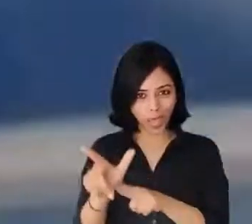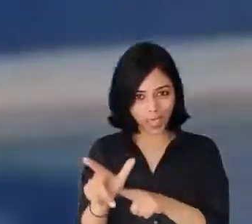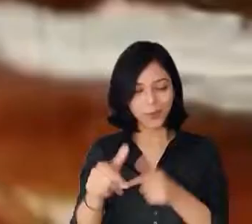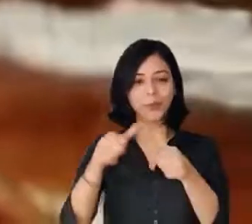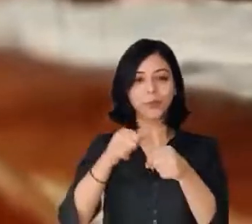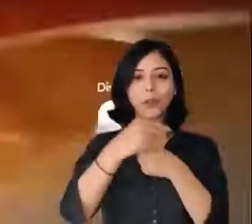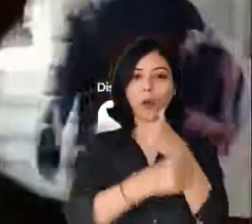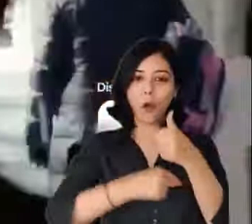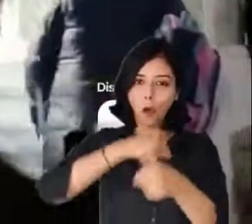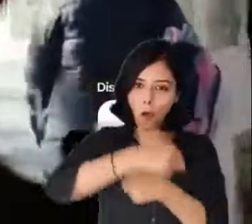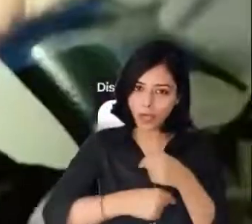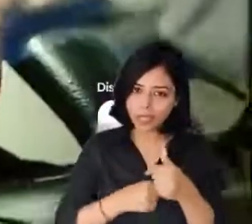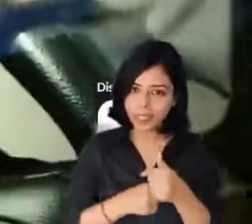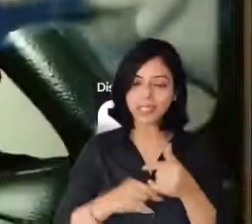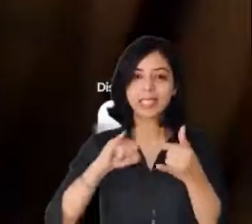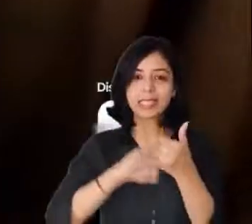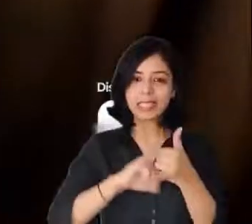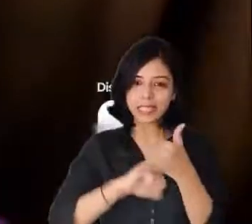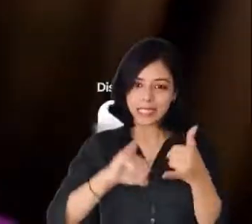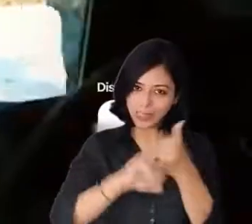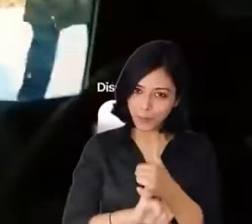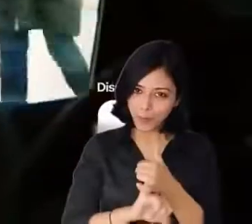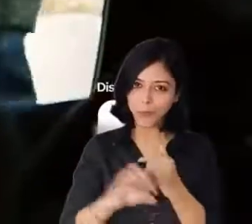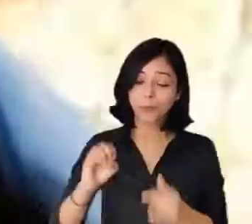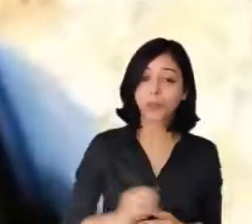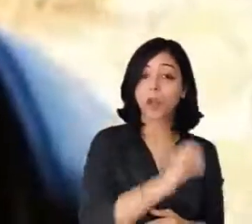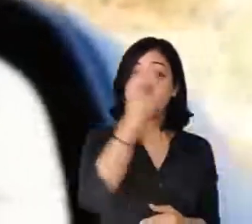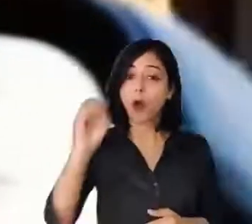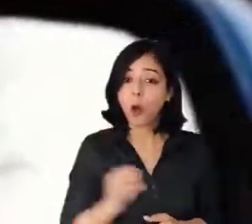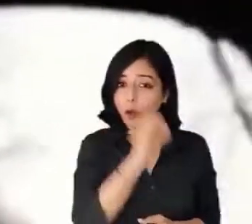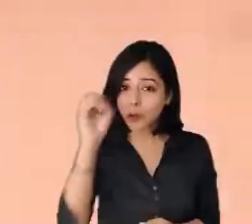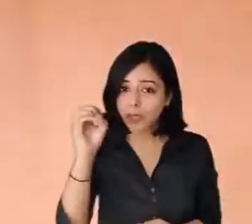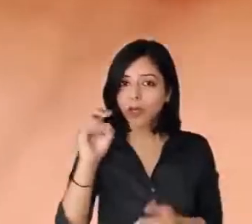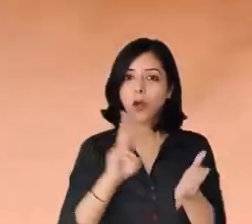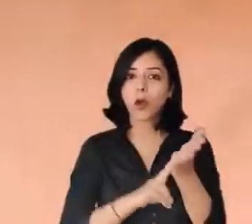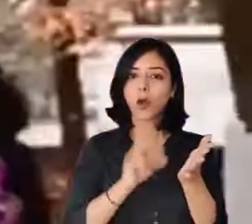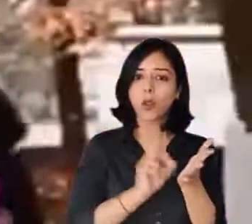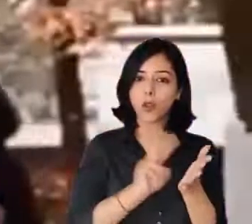Era aterrador saber que un asesino andaba suelto.